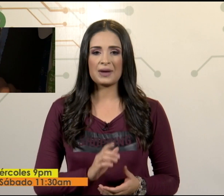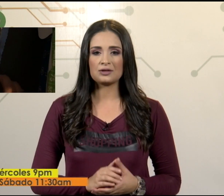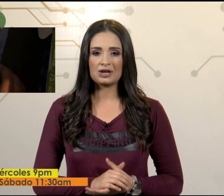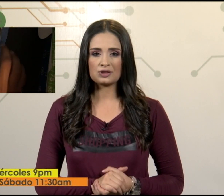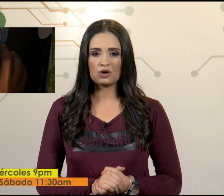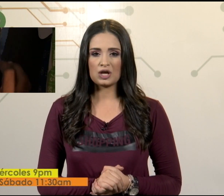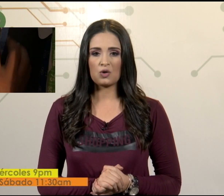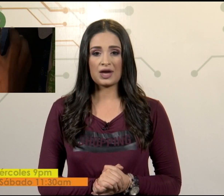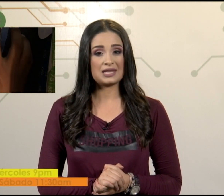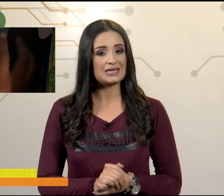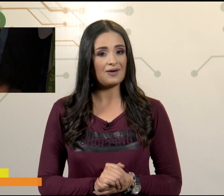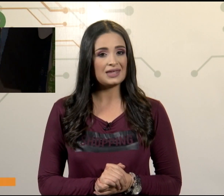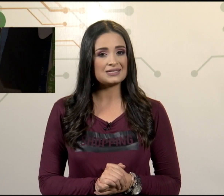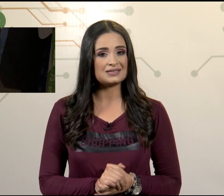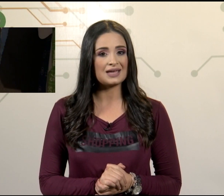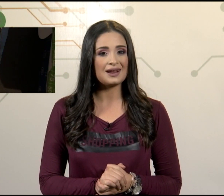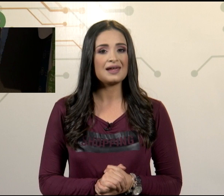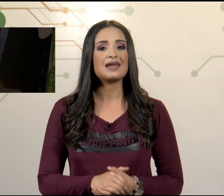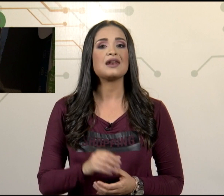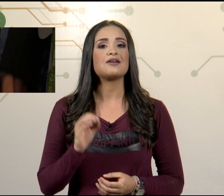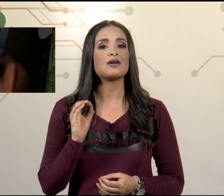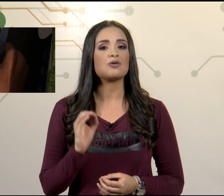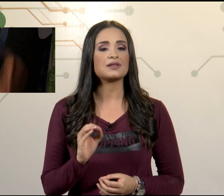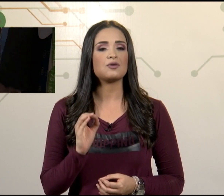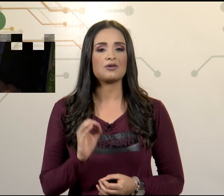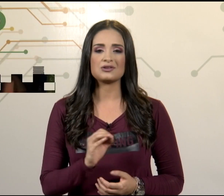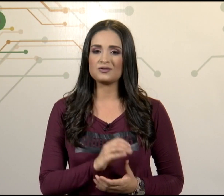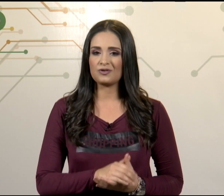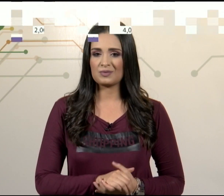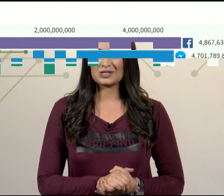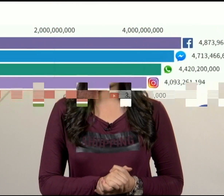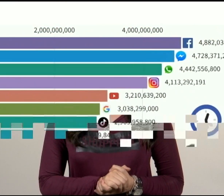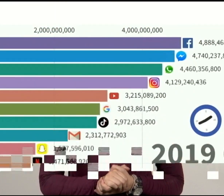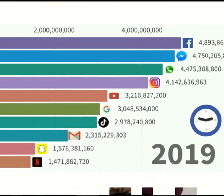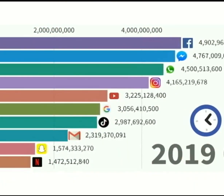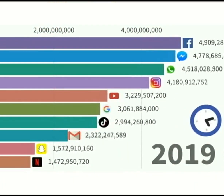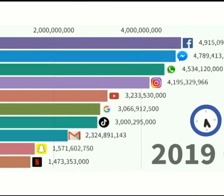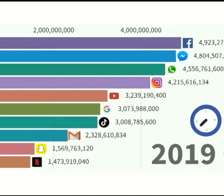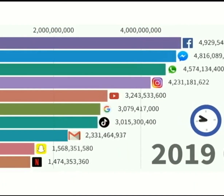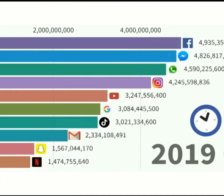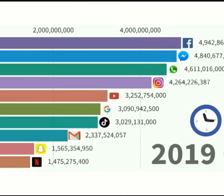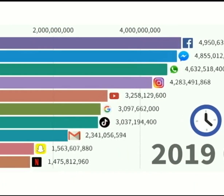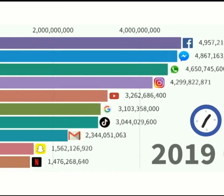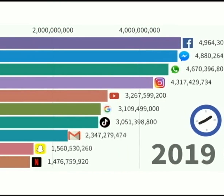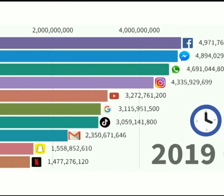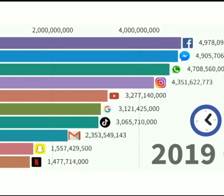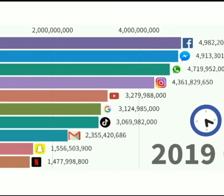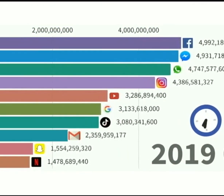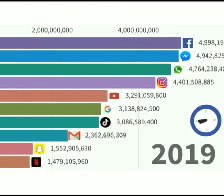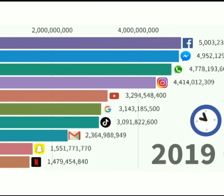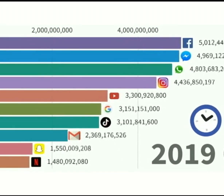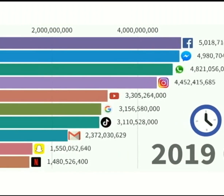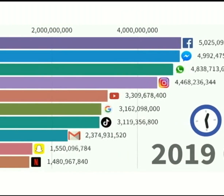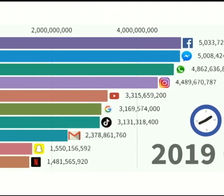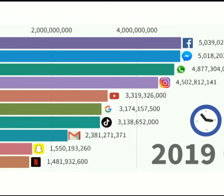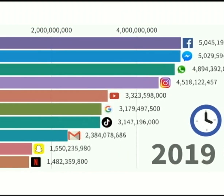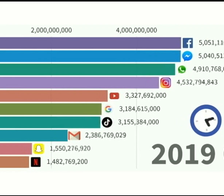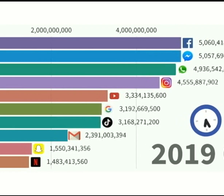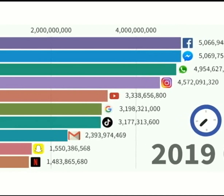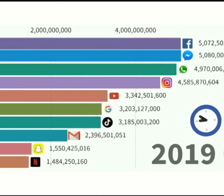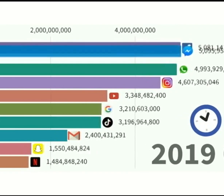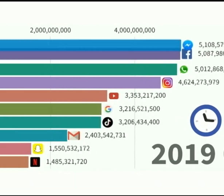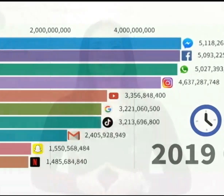tiene un aparato electrónico que ya va a desechar, recuerde borrar su información. Además, vamos a estar hablando sobre las